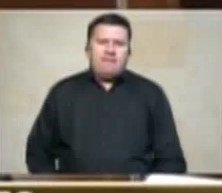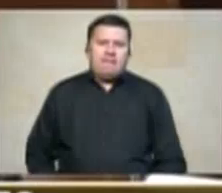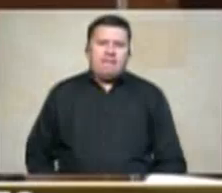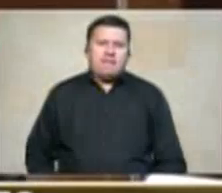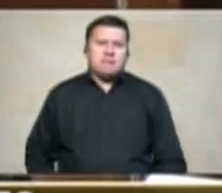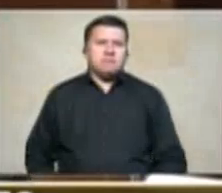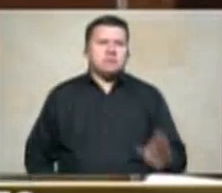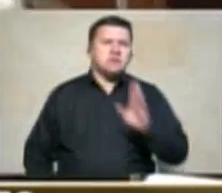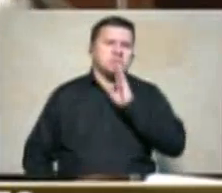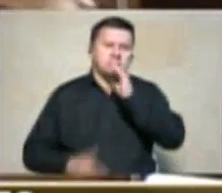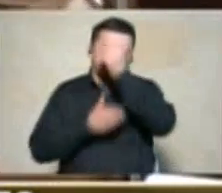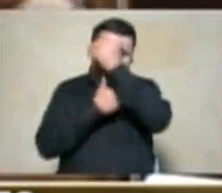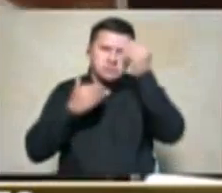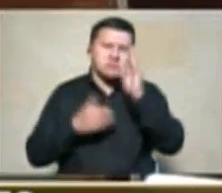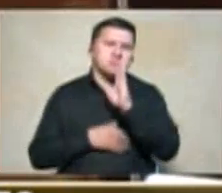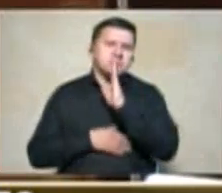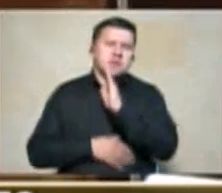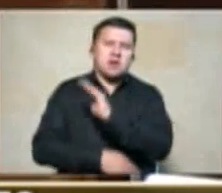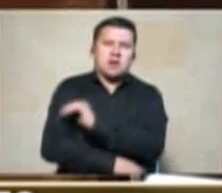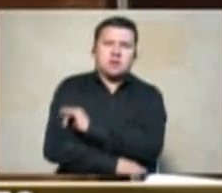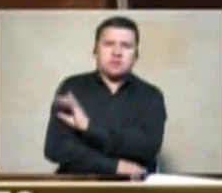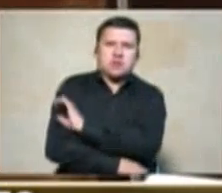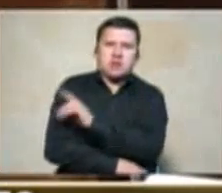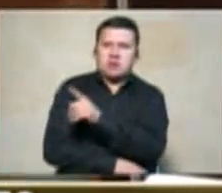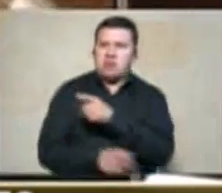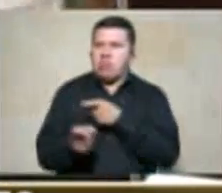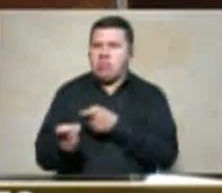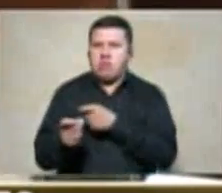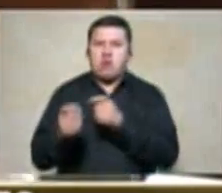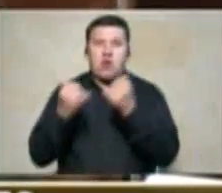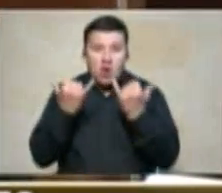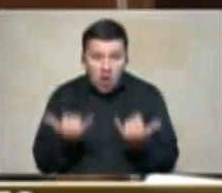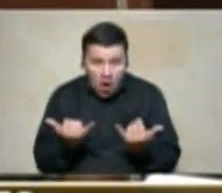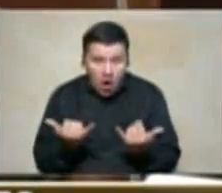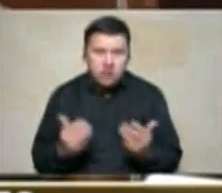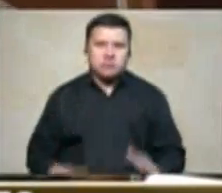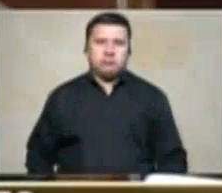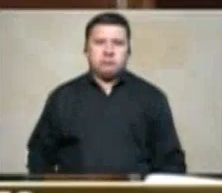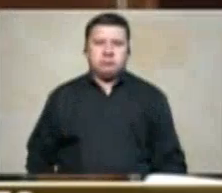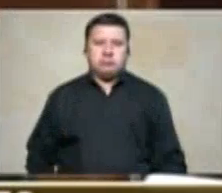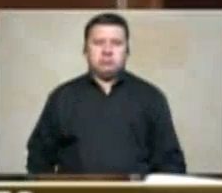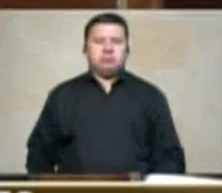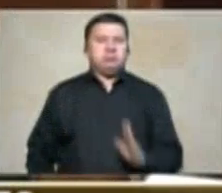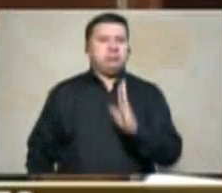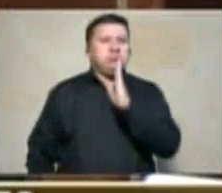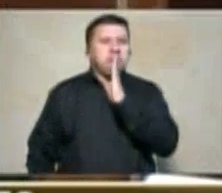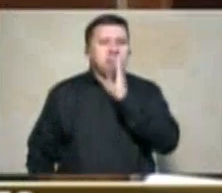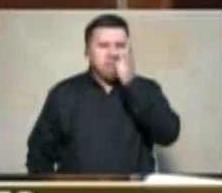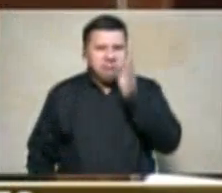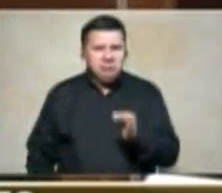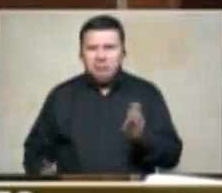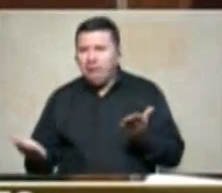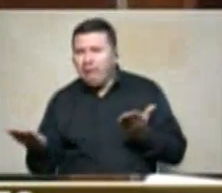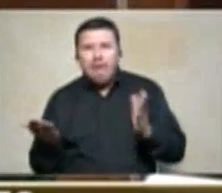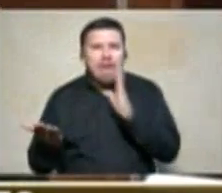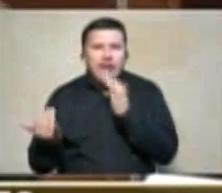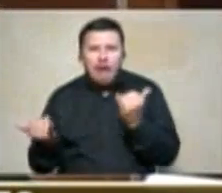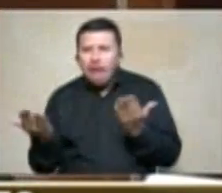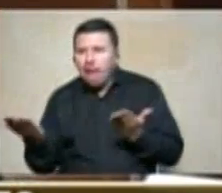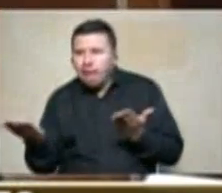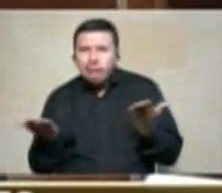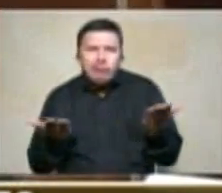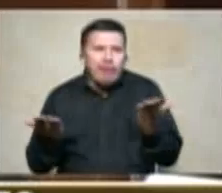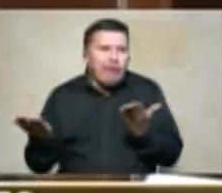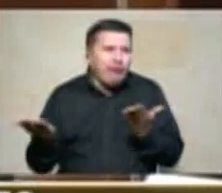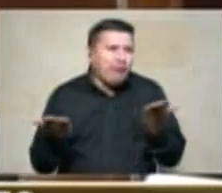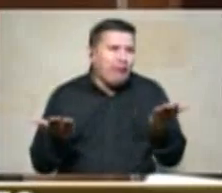Hoy, quien es el mediador en esa restitución de tierras y en esa